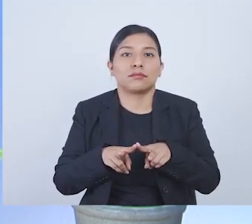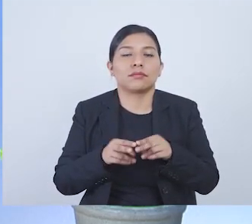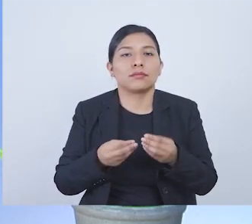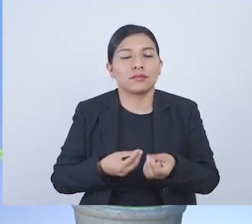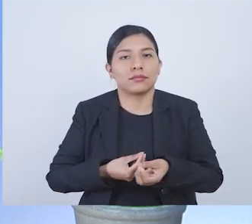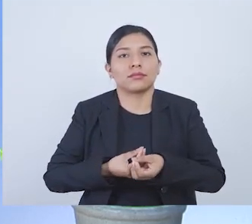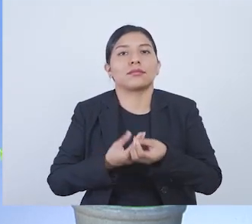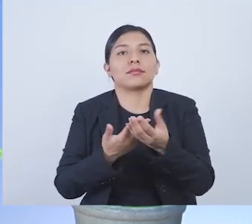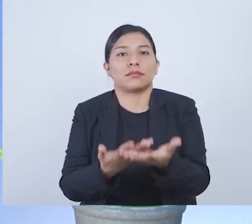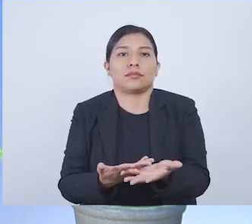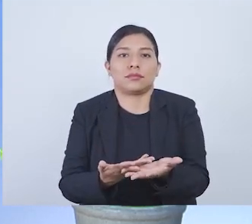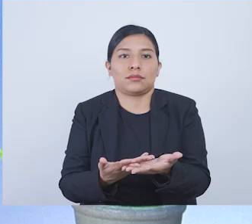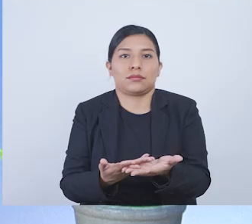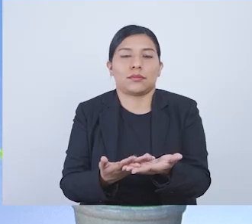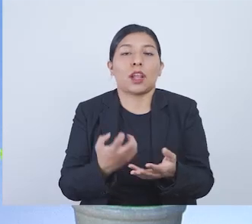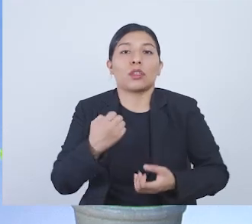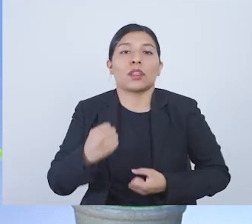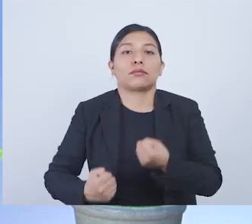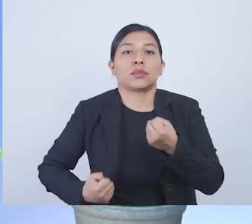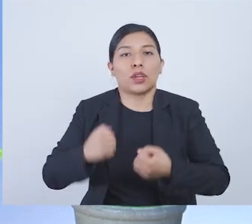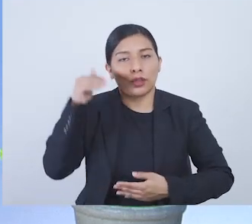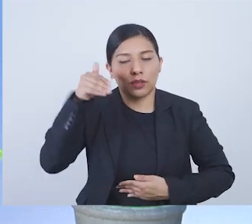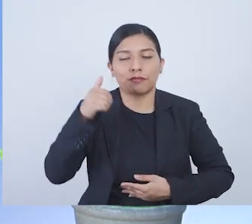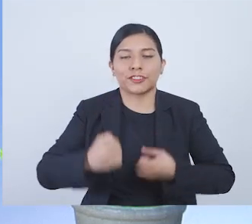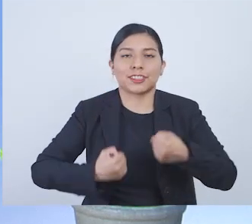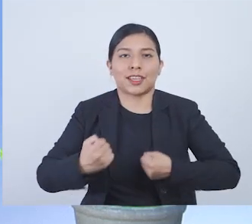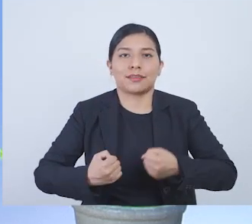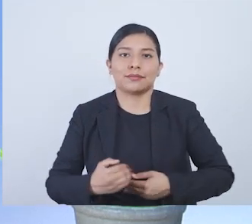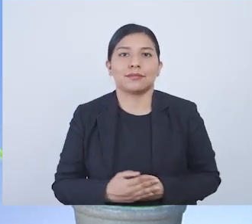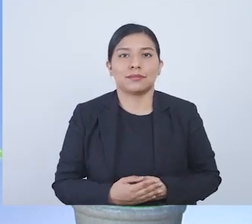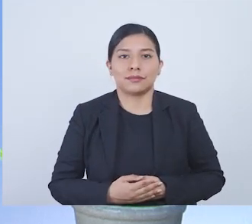transmite el deporte y la educación física.